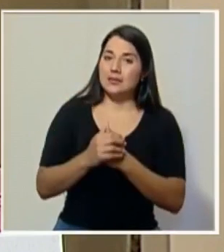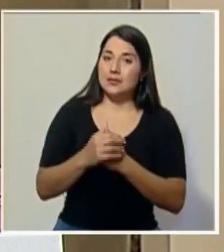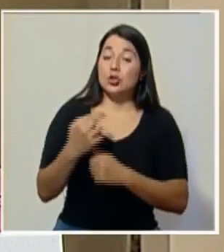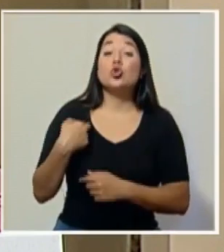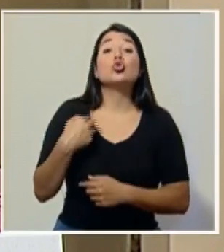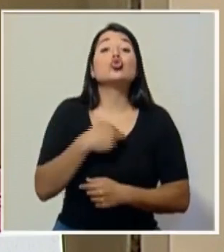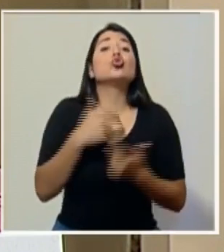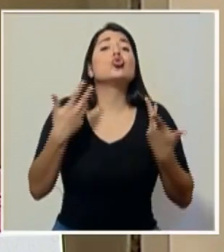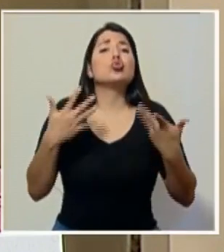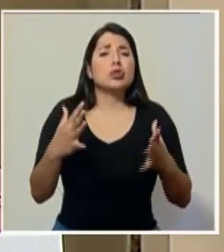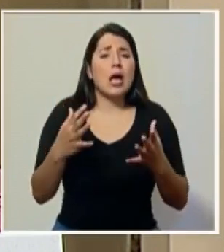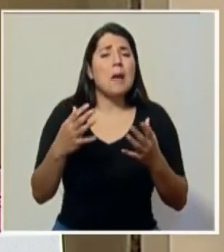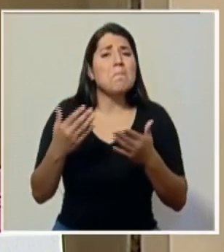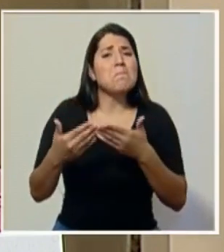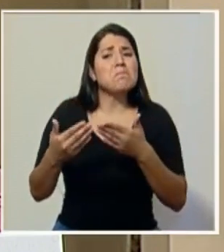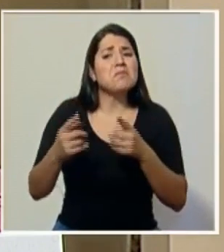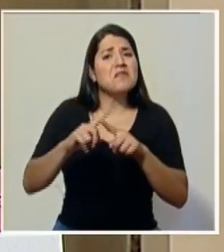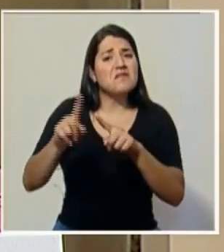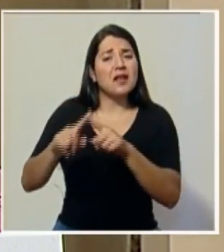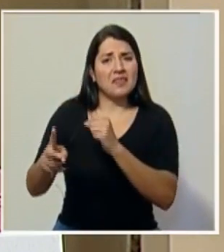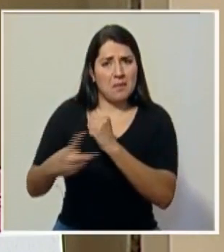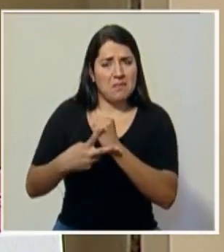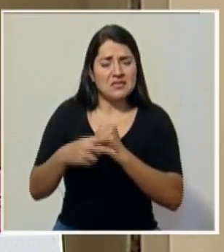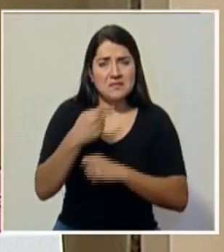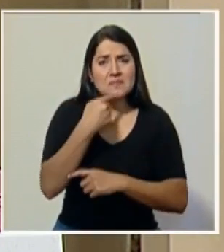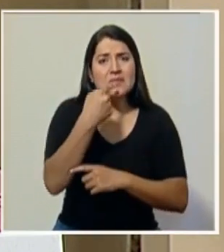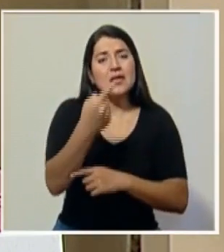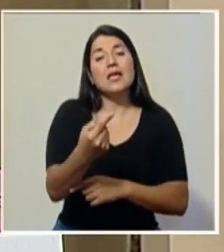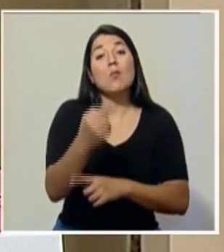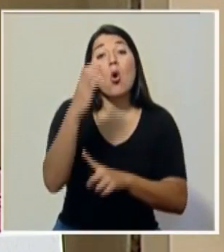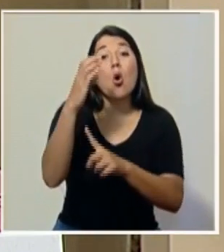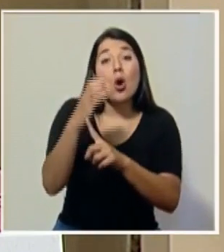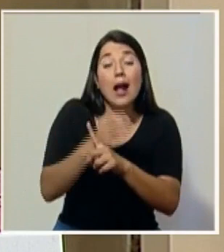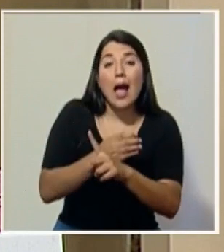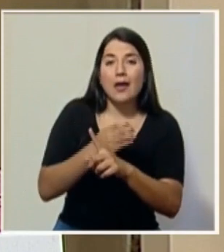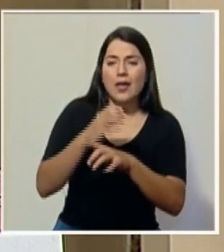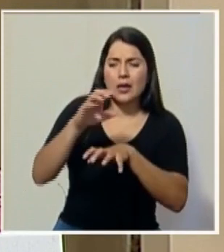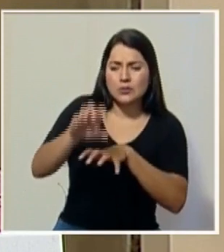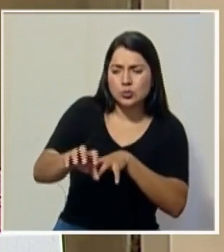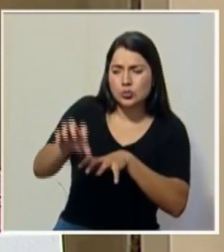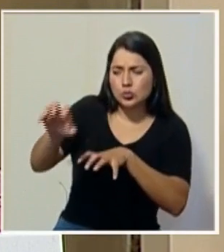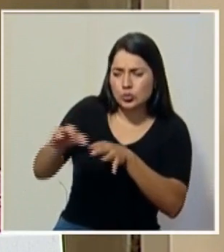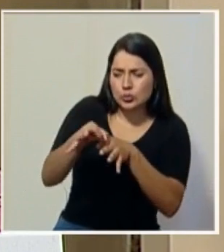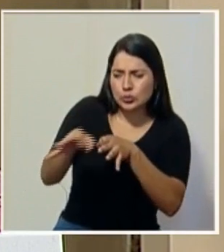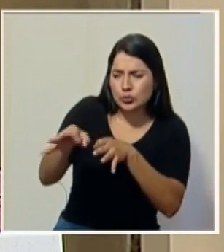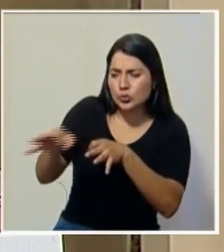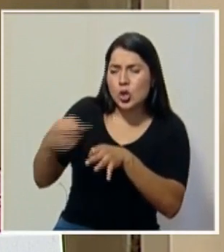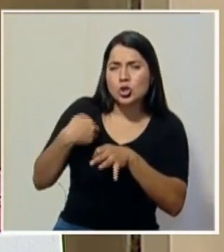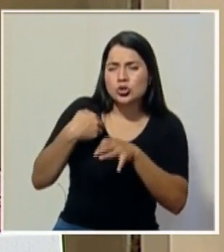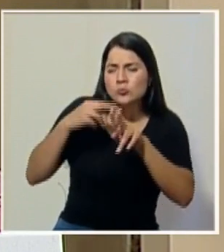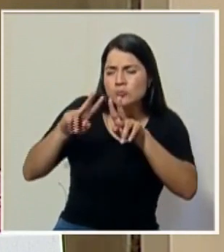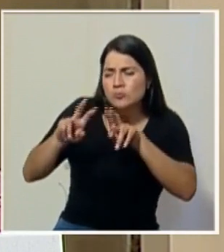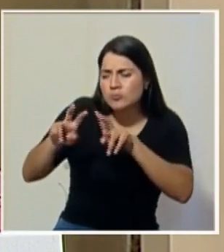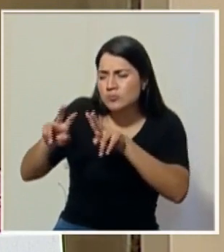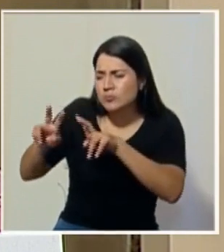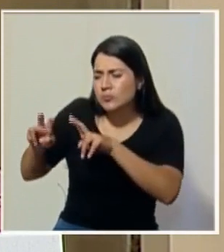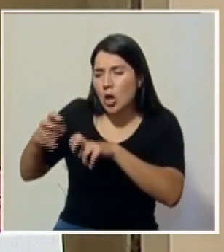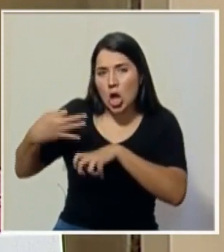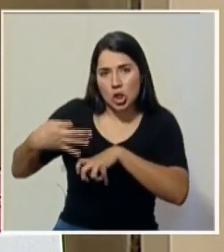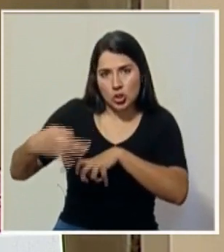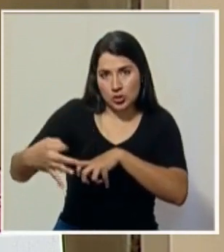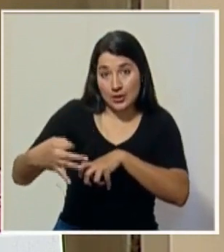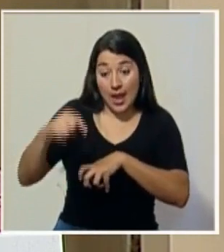Hemos mencionado en varias oportunidades que cada uno de los casos se está analizando en forma permanente. Esta